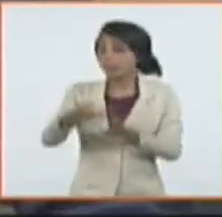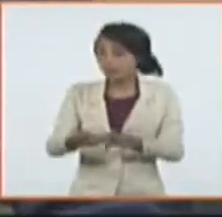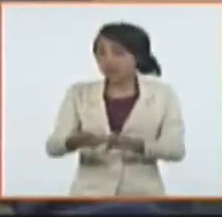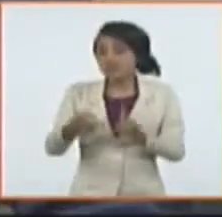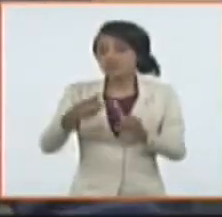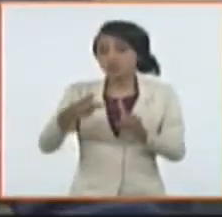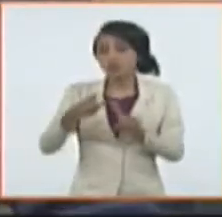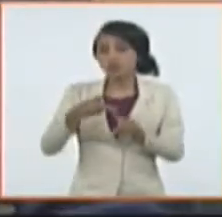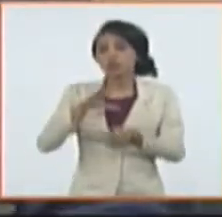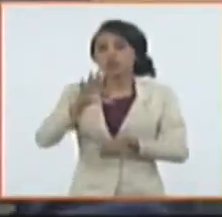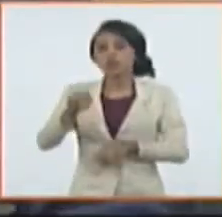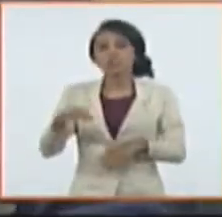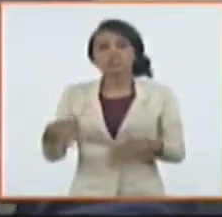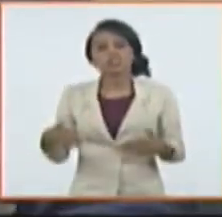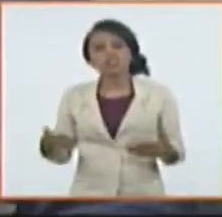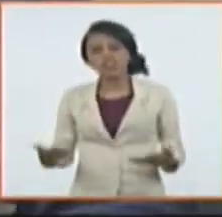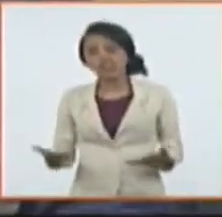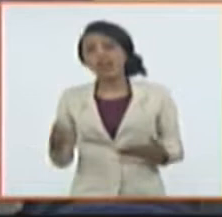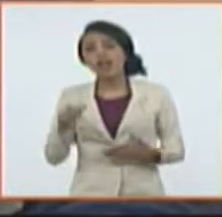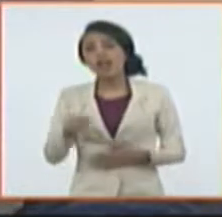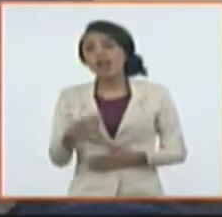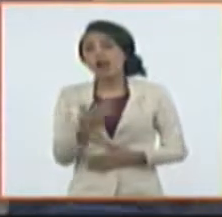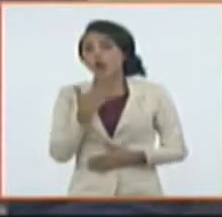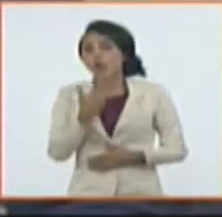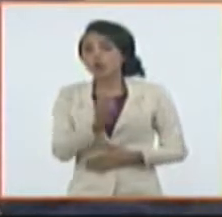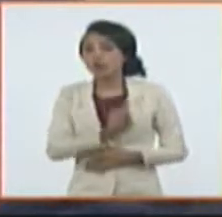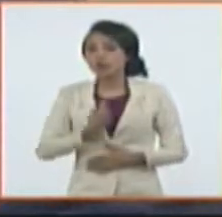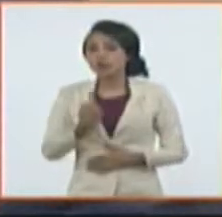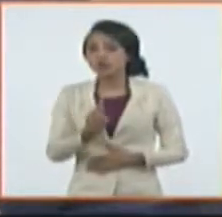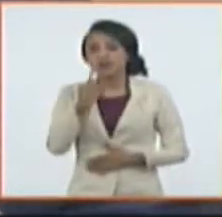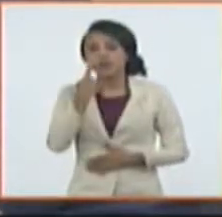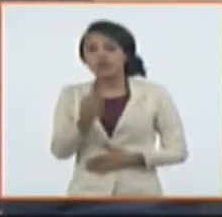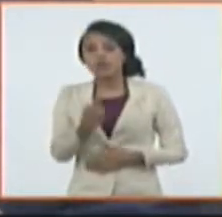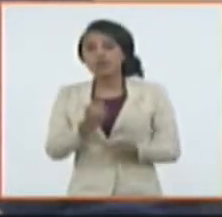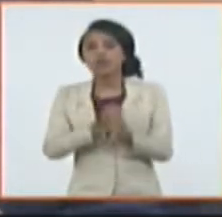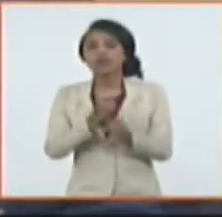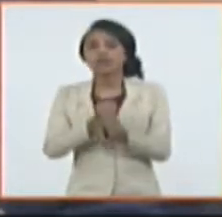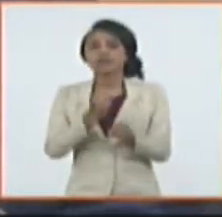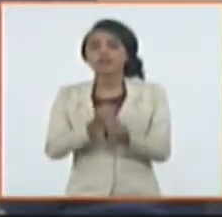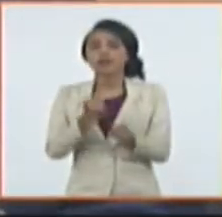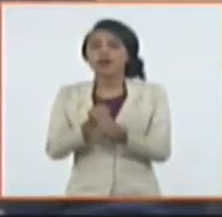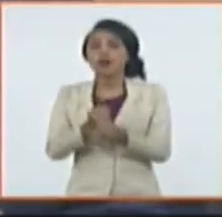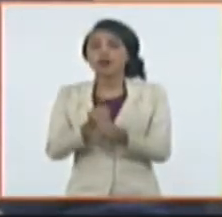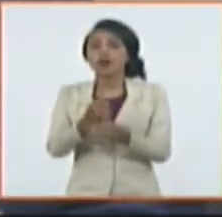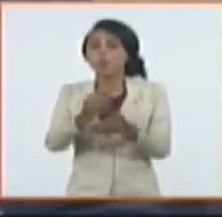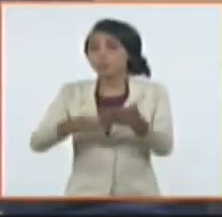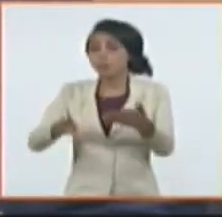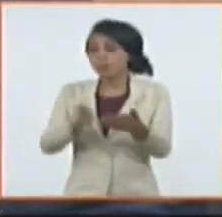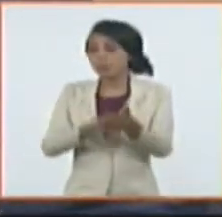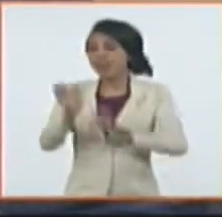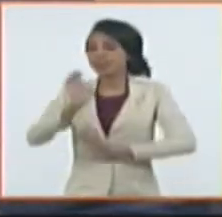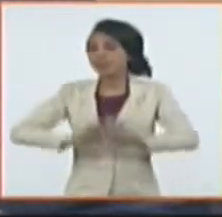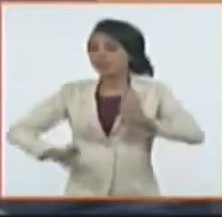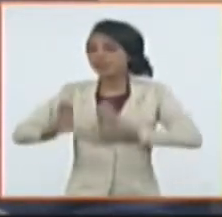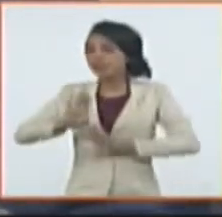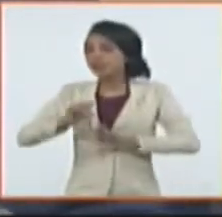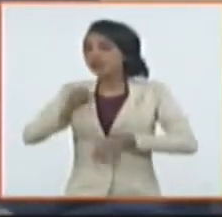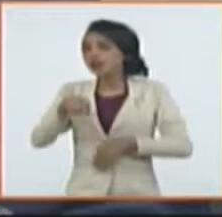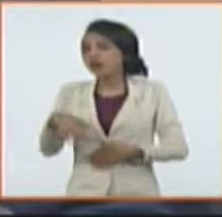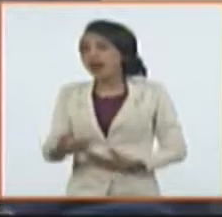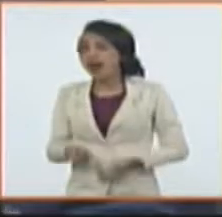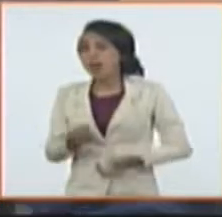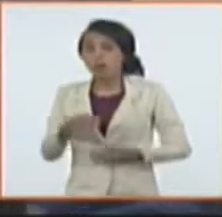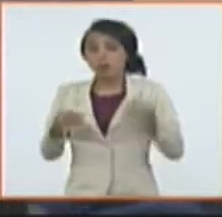directamente en cómo nosotros vemos que debe ser el trabajo del poder del popular, defendiendo ese concepto de poder del pueblo,